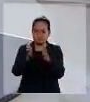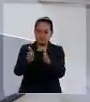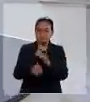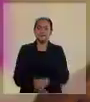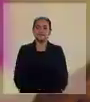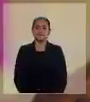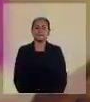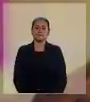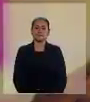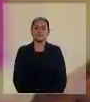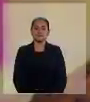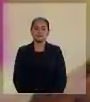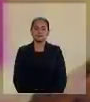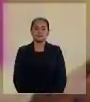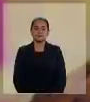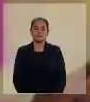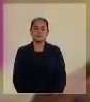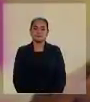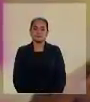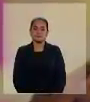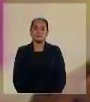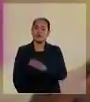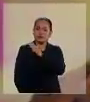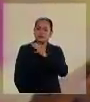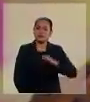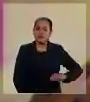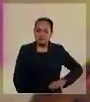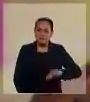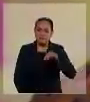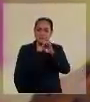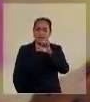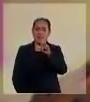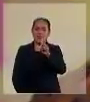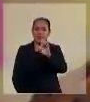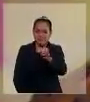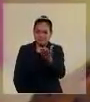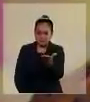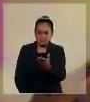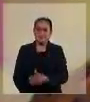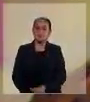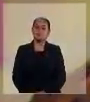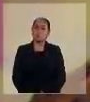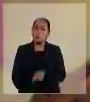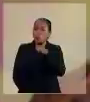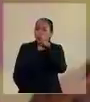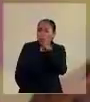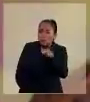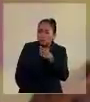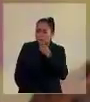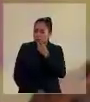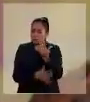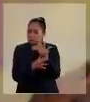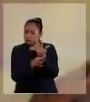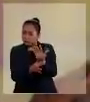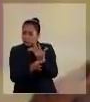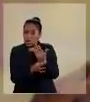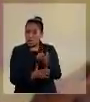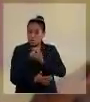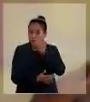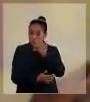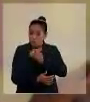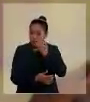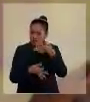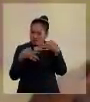Candidato Mid, el primero de sus 7 compromisos con la nación dice una educación de excelencia para nuestros hijos. Pero muchas de las preguntas